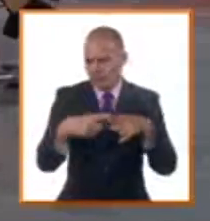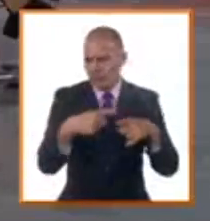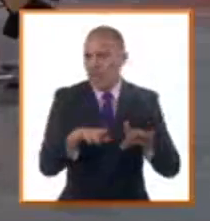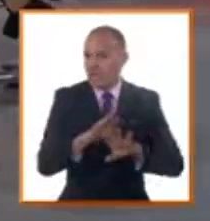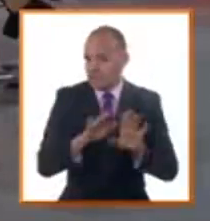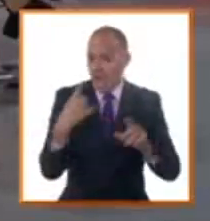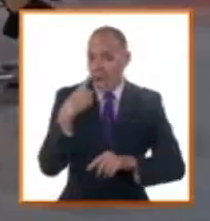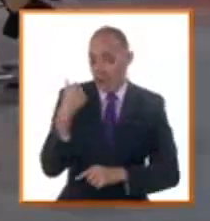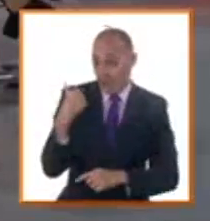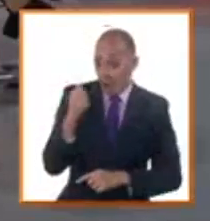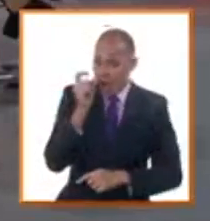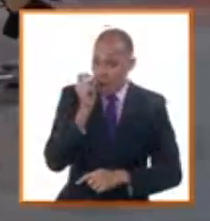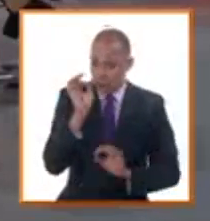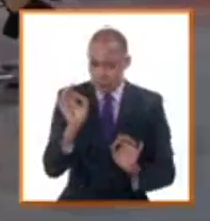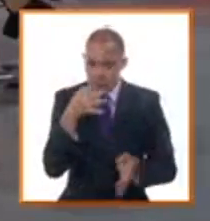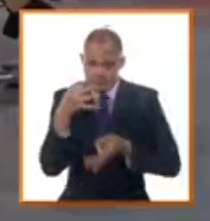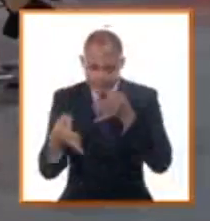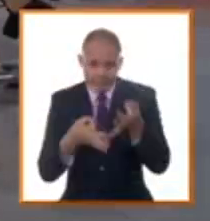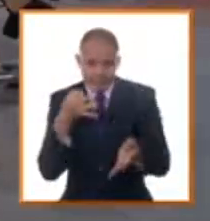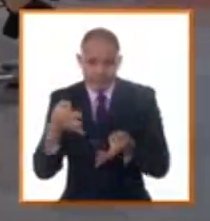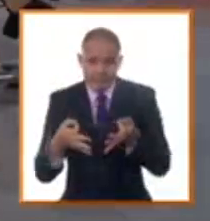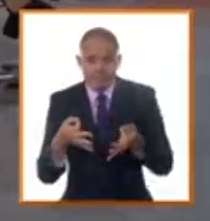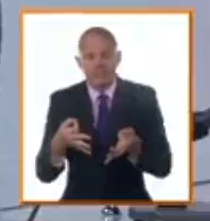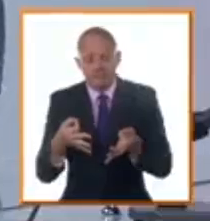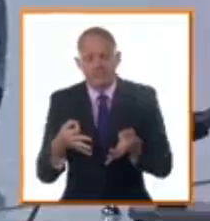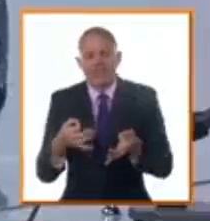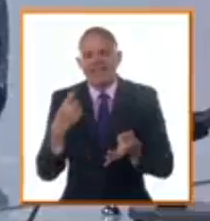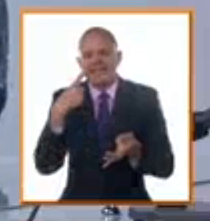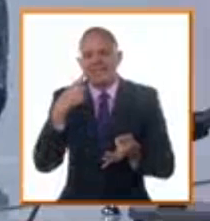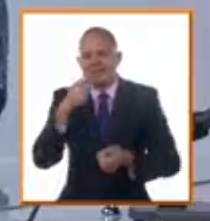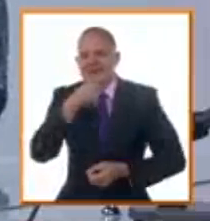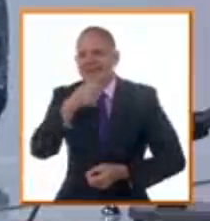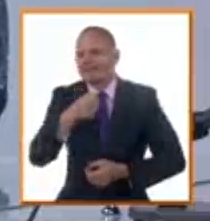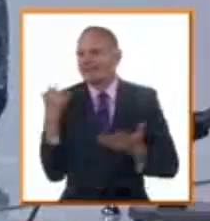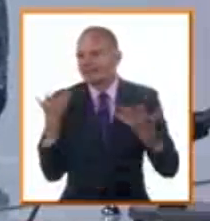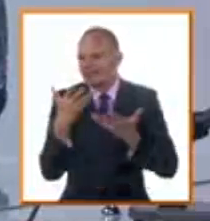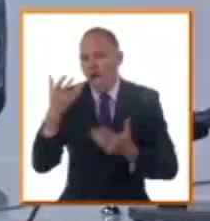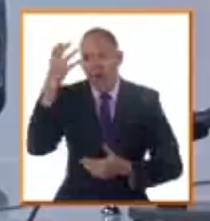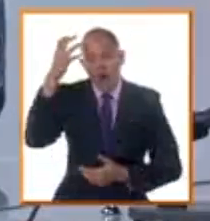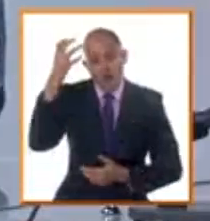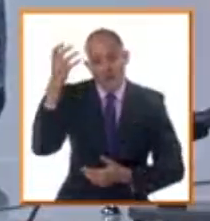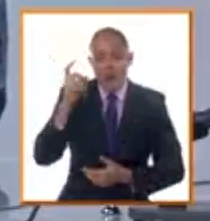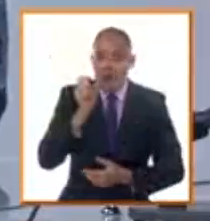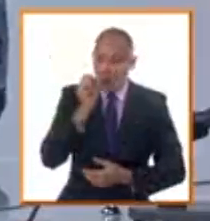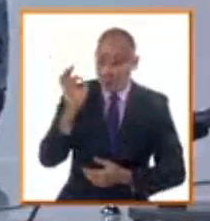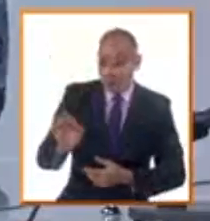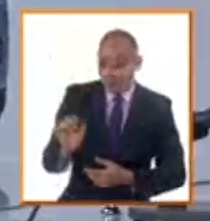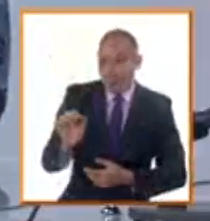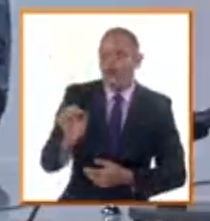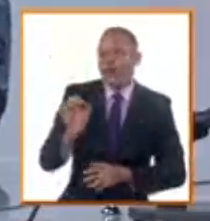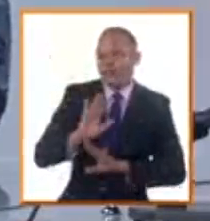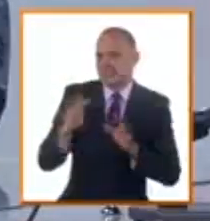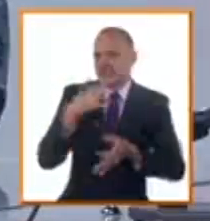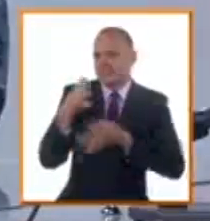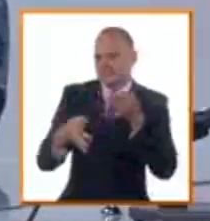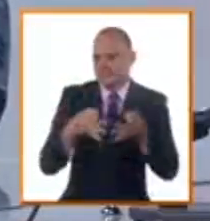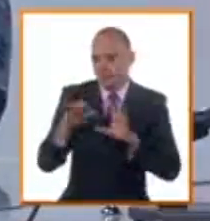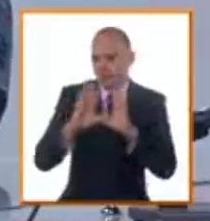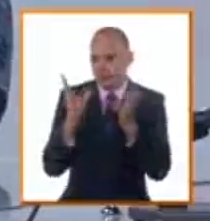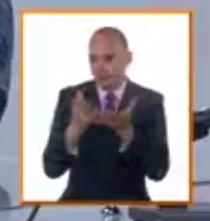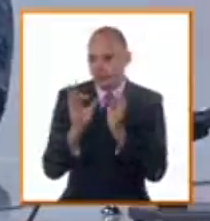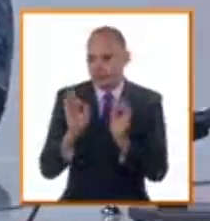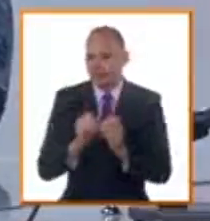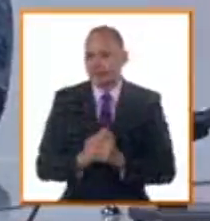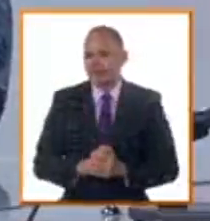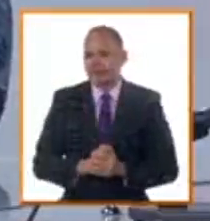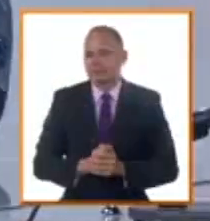mismo conversando con el gobernador de la provincia, Jorge Enrique Sutil Sanabria, gobernador de Camagüey.